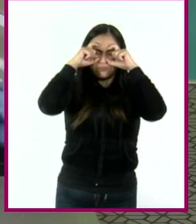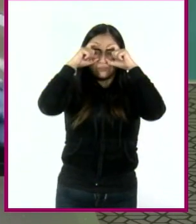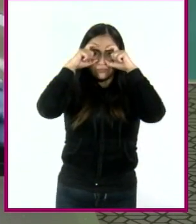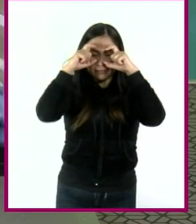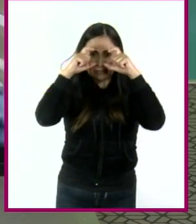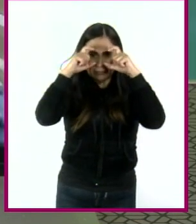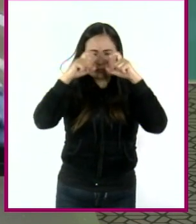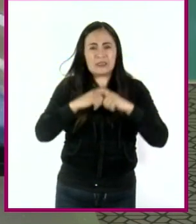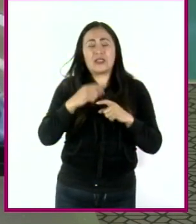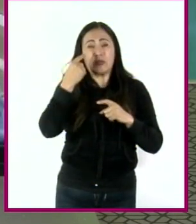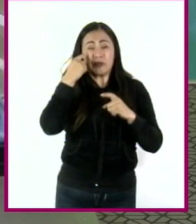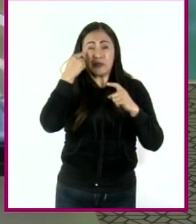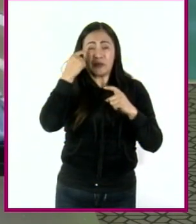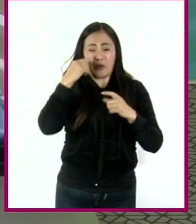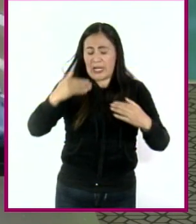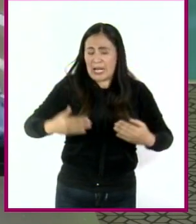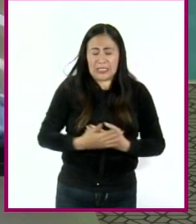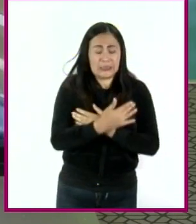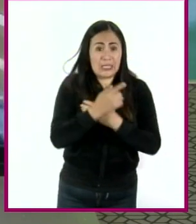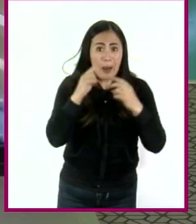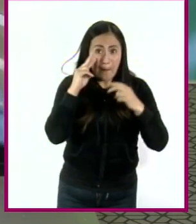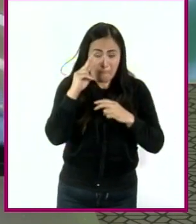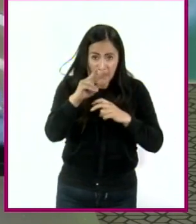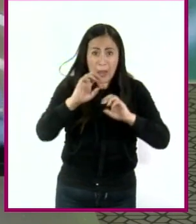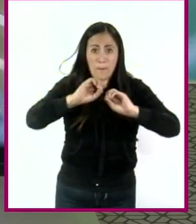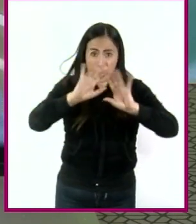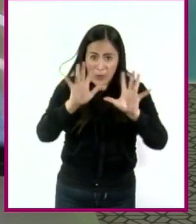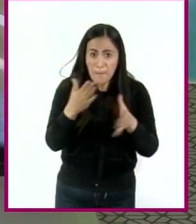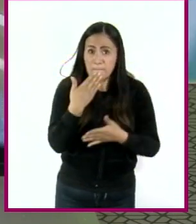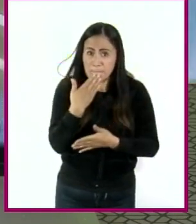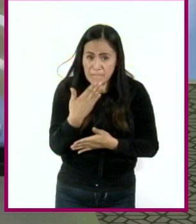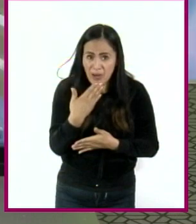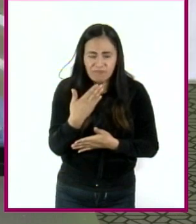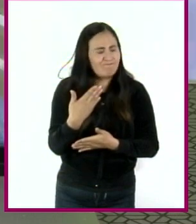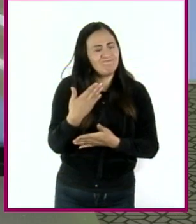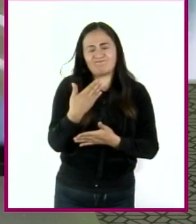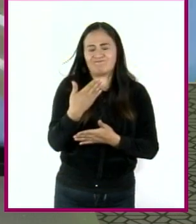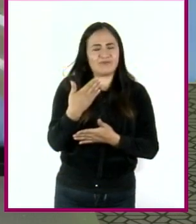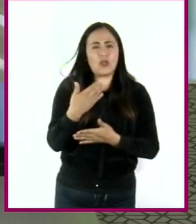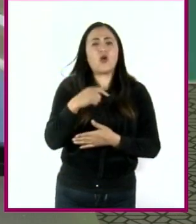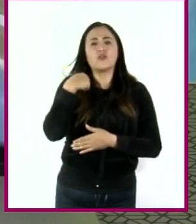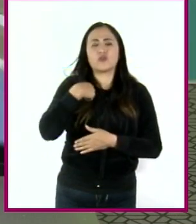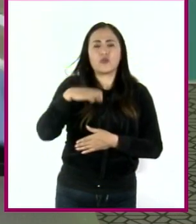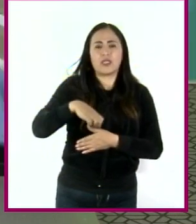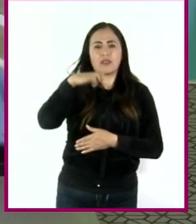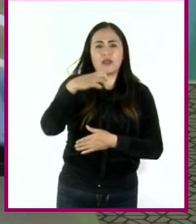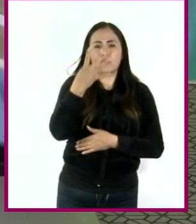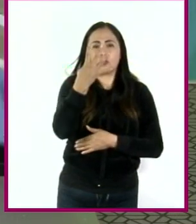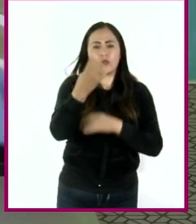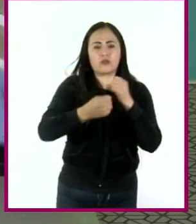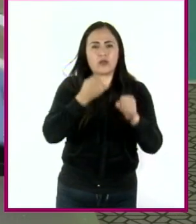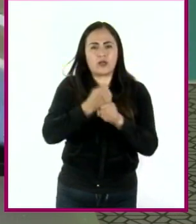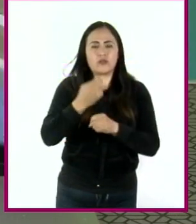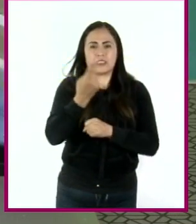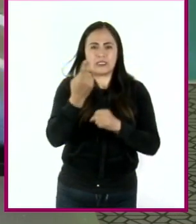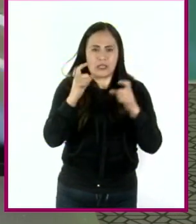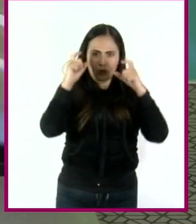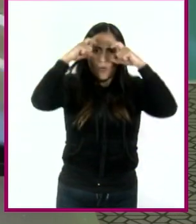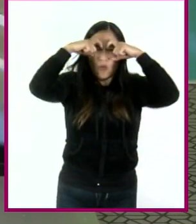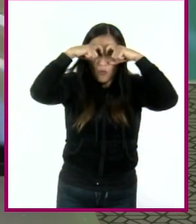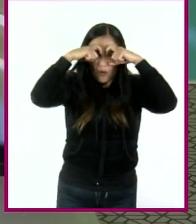los ojos mal hechos. Y entonces desde que tuve 4 años necesité unos anteojos muy